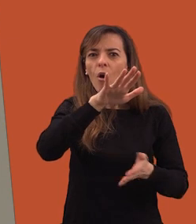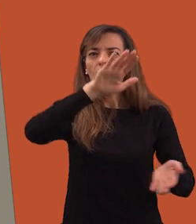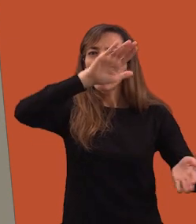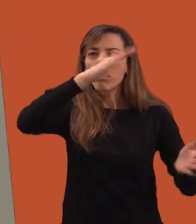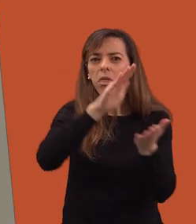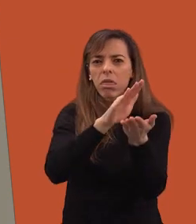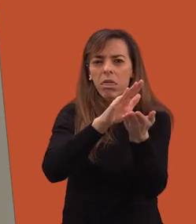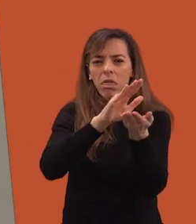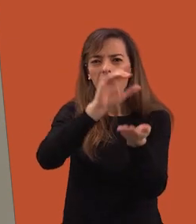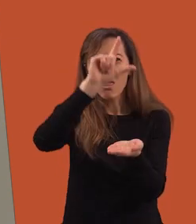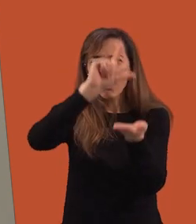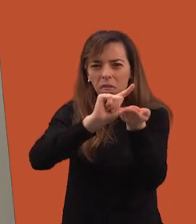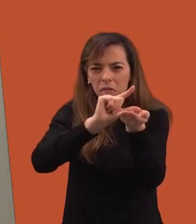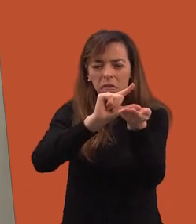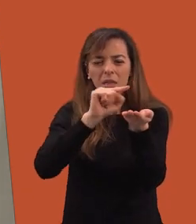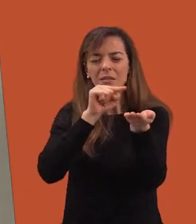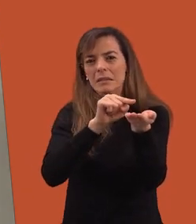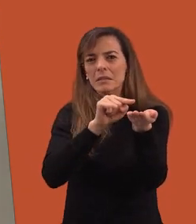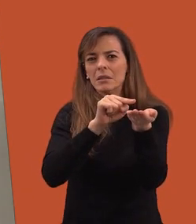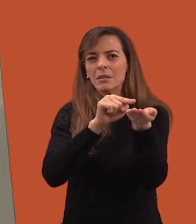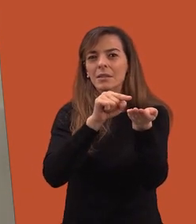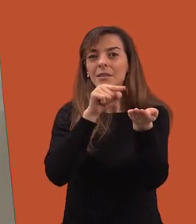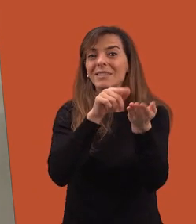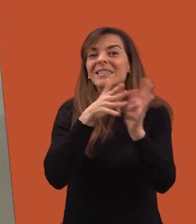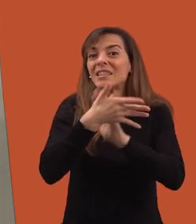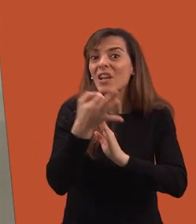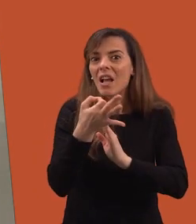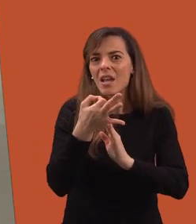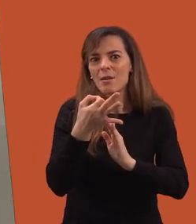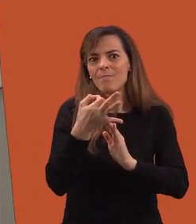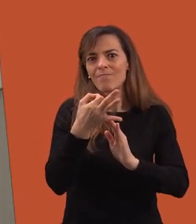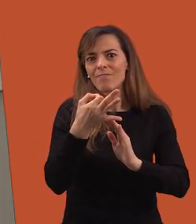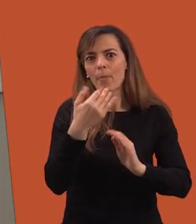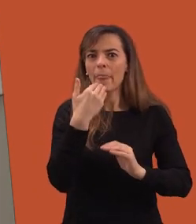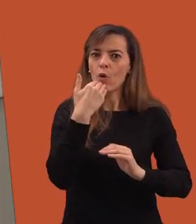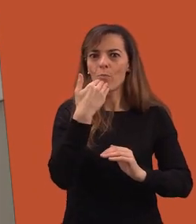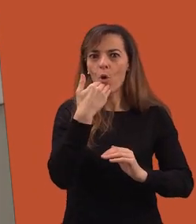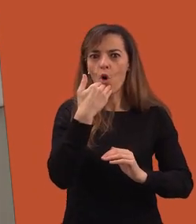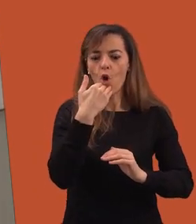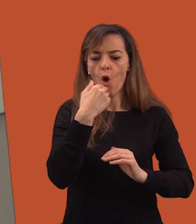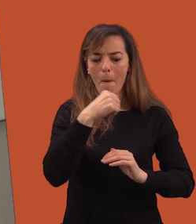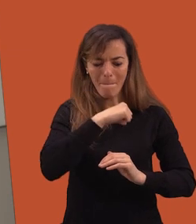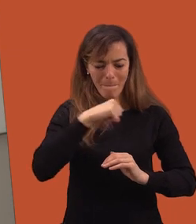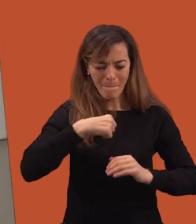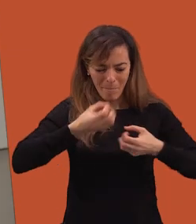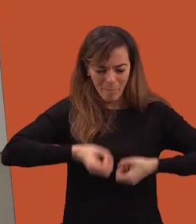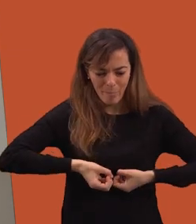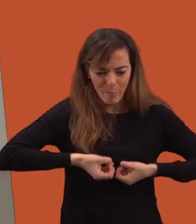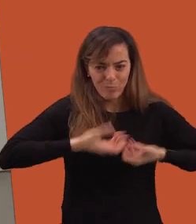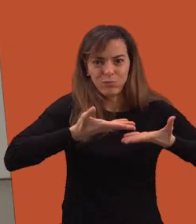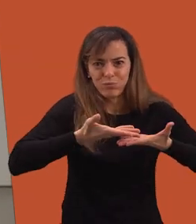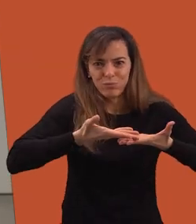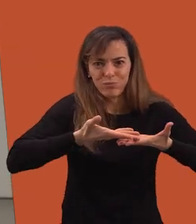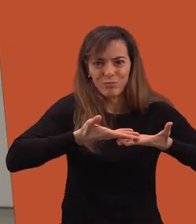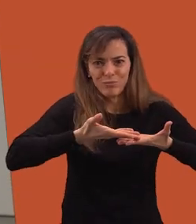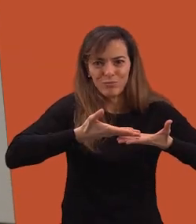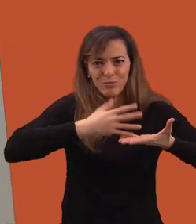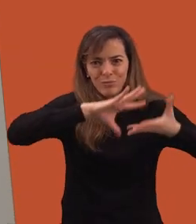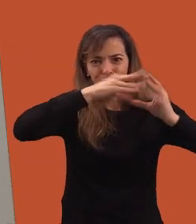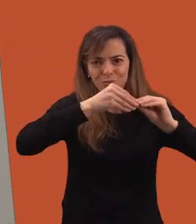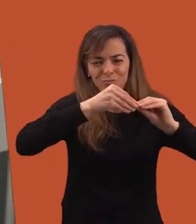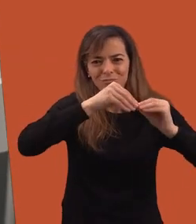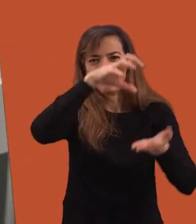miniaturizados con lo que conlleva eso que siempre la miniaturización es una proyección de